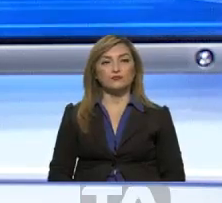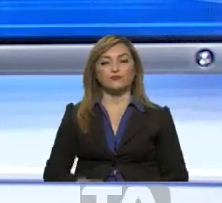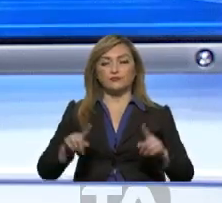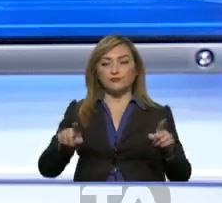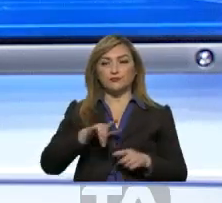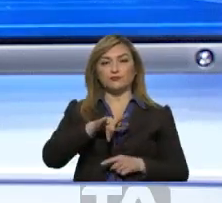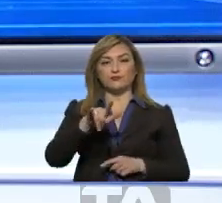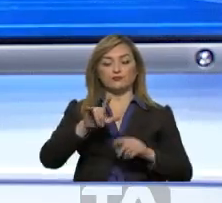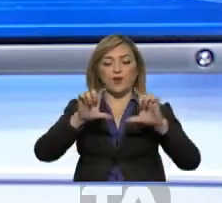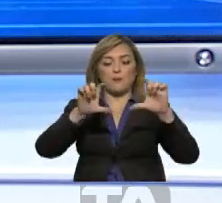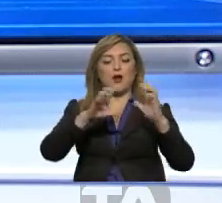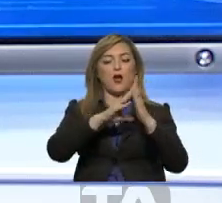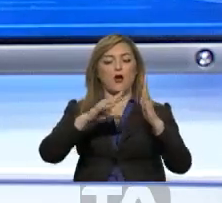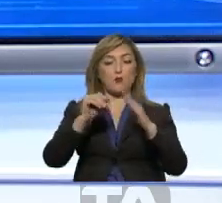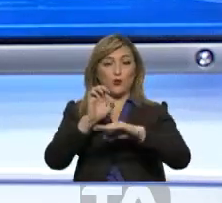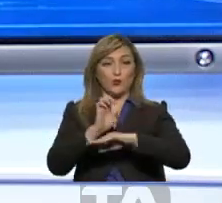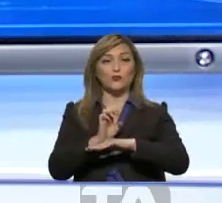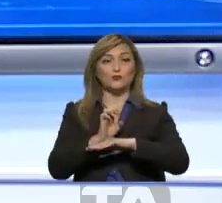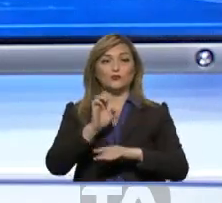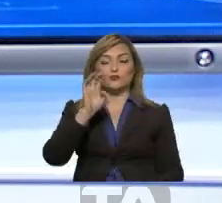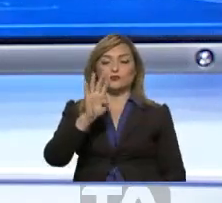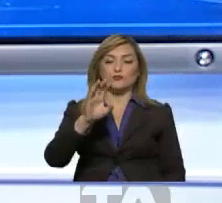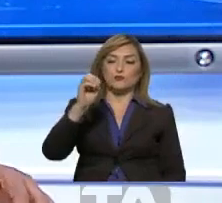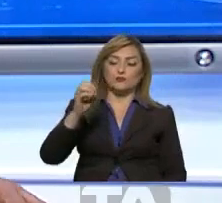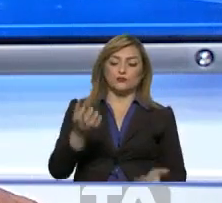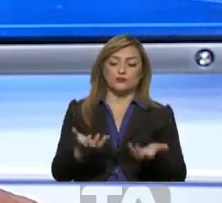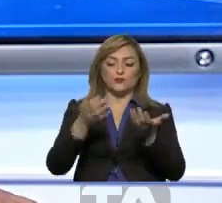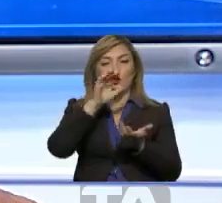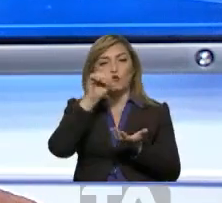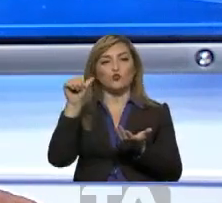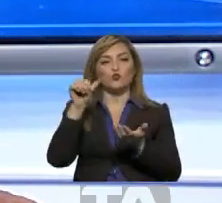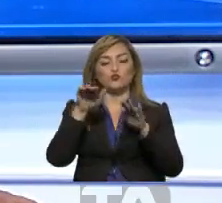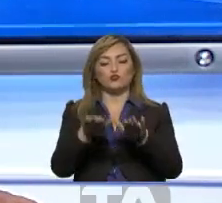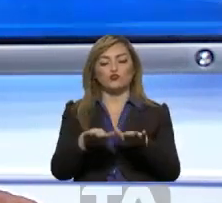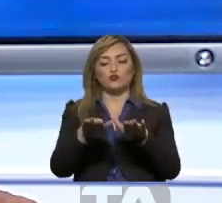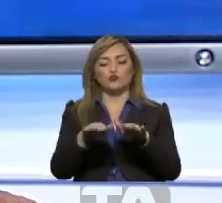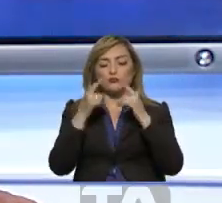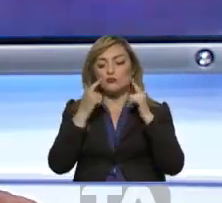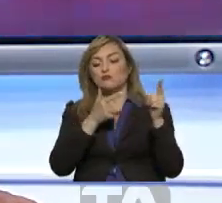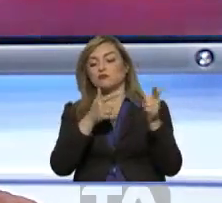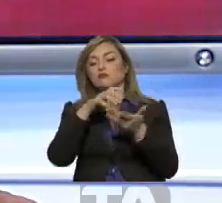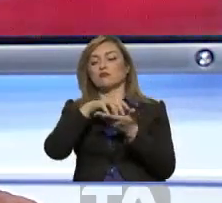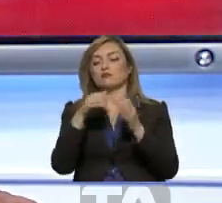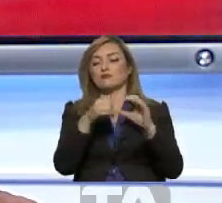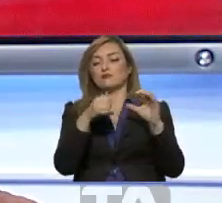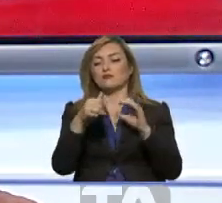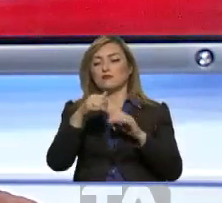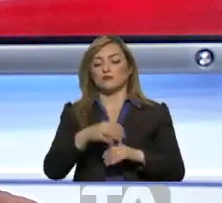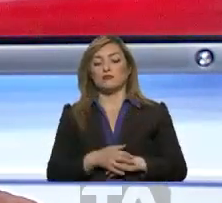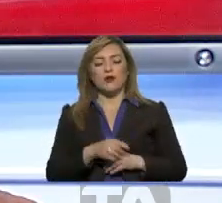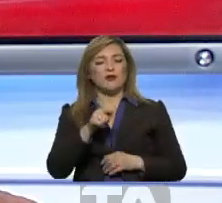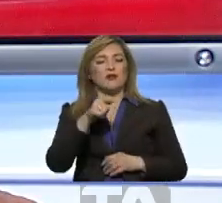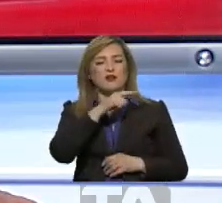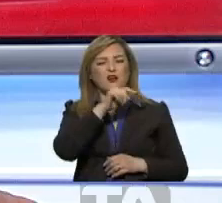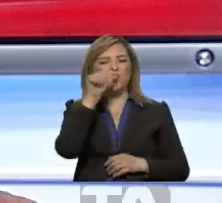narcoavioneta con placa clonada detectada con 400 kilogramos de cocaína permanece custodiada en la provincia de Santa Elena. La droga